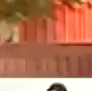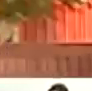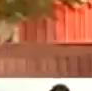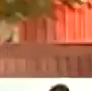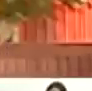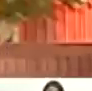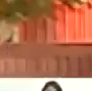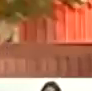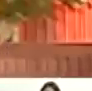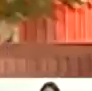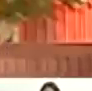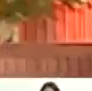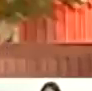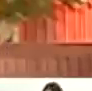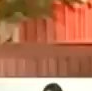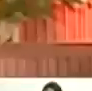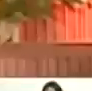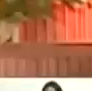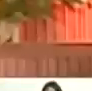principios, en base a la ética.